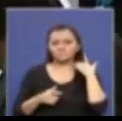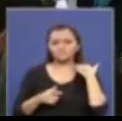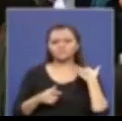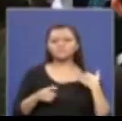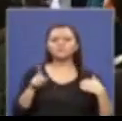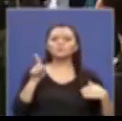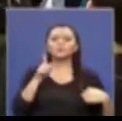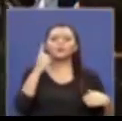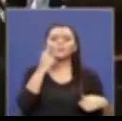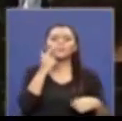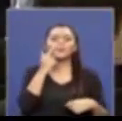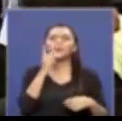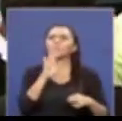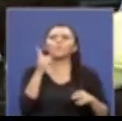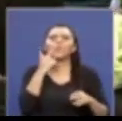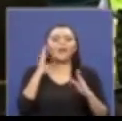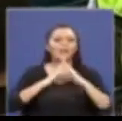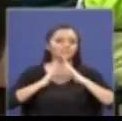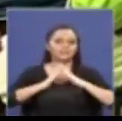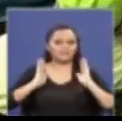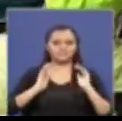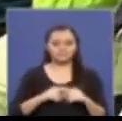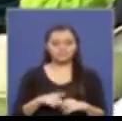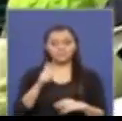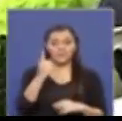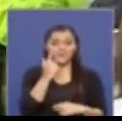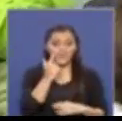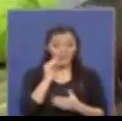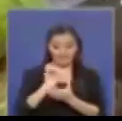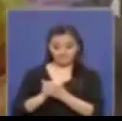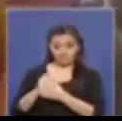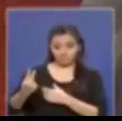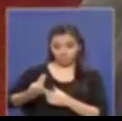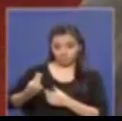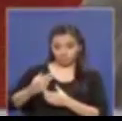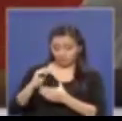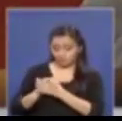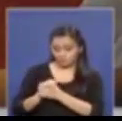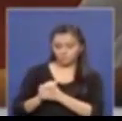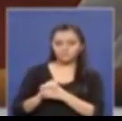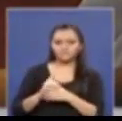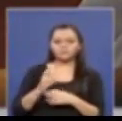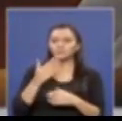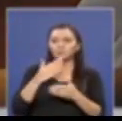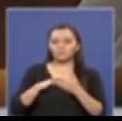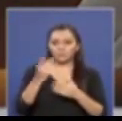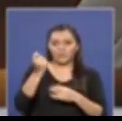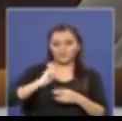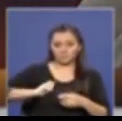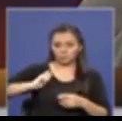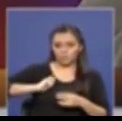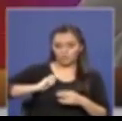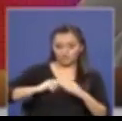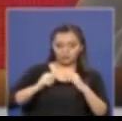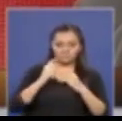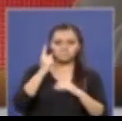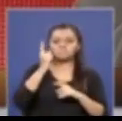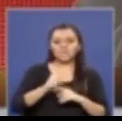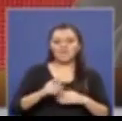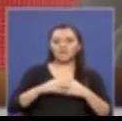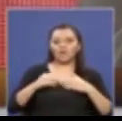padre de familia. Si ustedes ganan 1000, pero están pagando, como tienen que pagar la